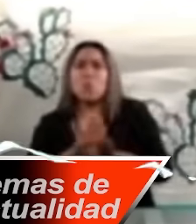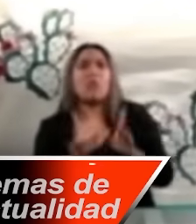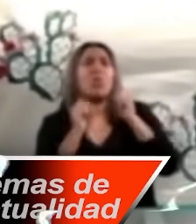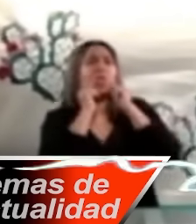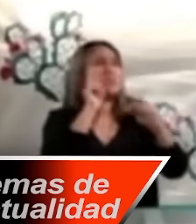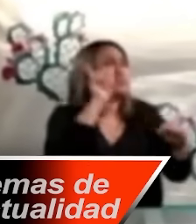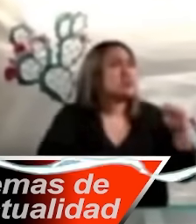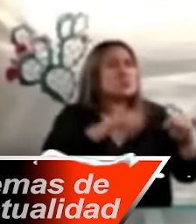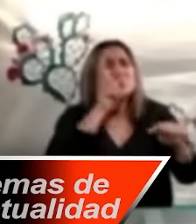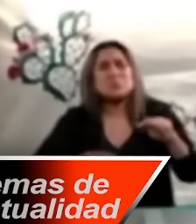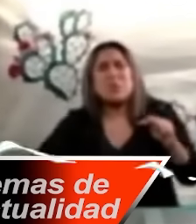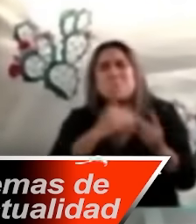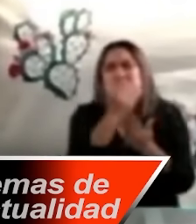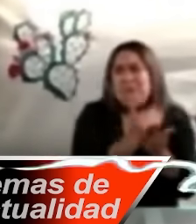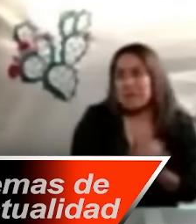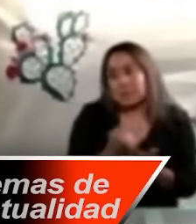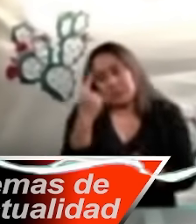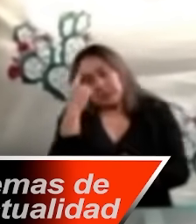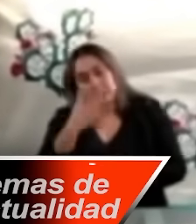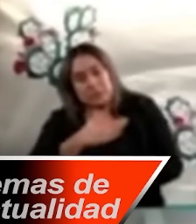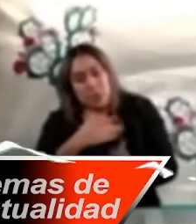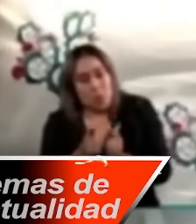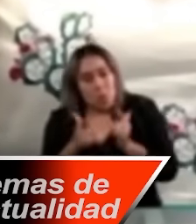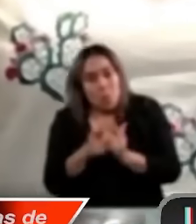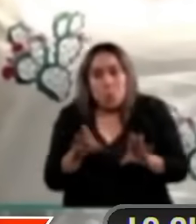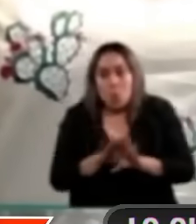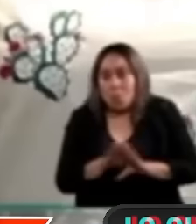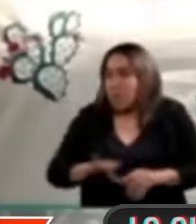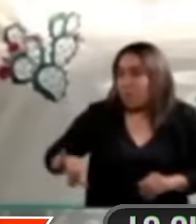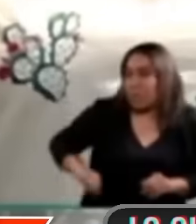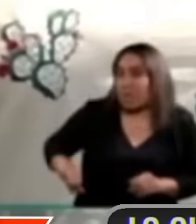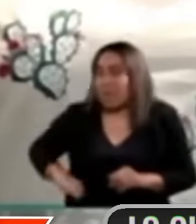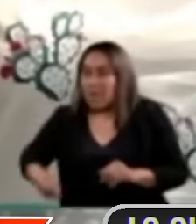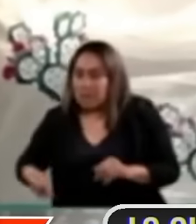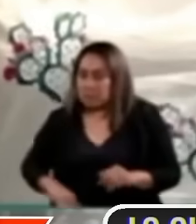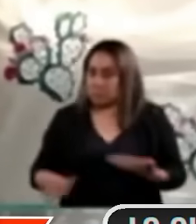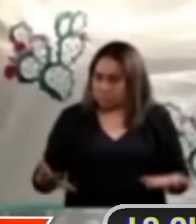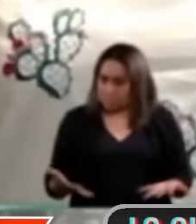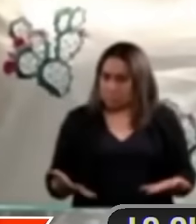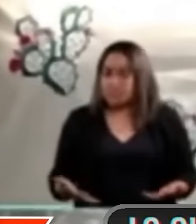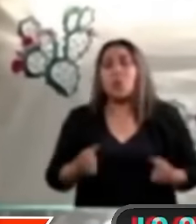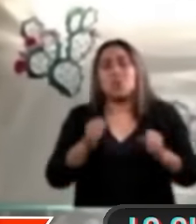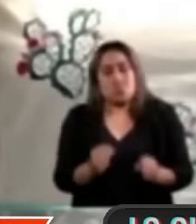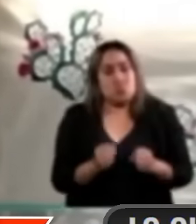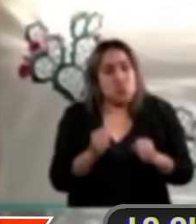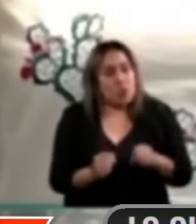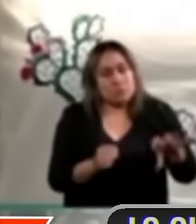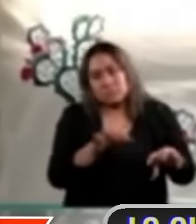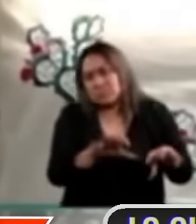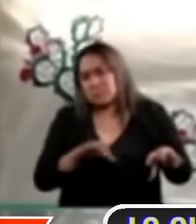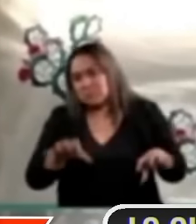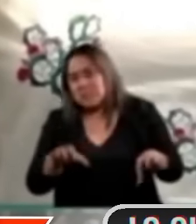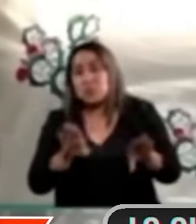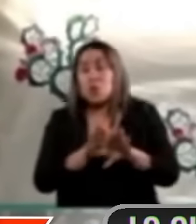al subsumirlo a sus intereses de grupo. El equilibrio entre los poderes no debe ponerse en juego